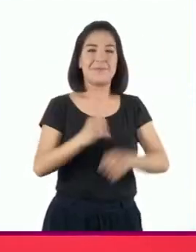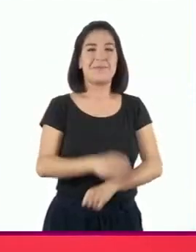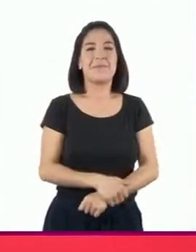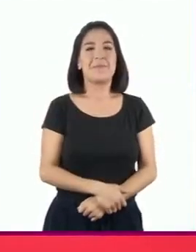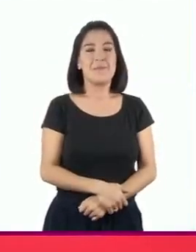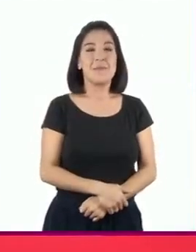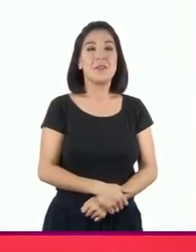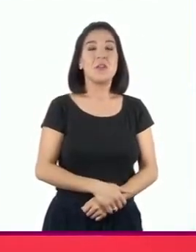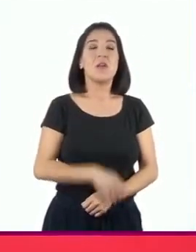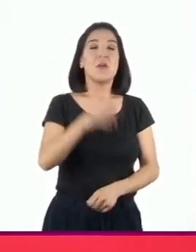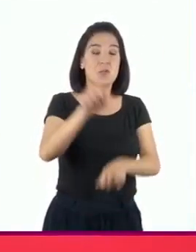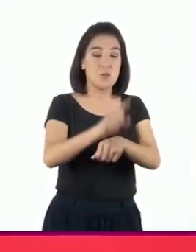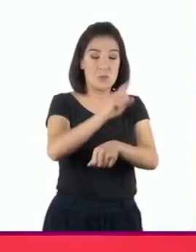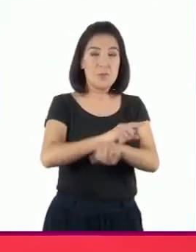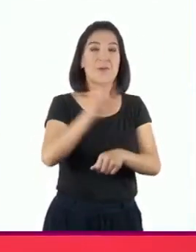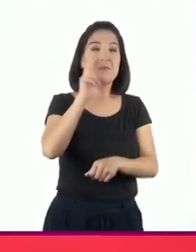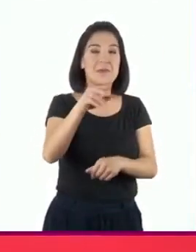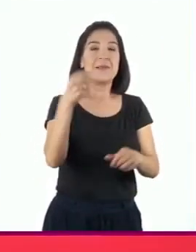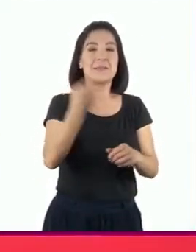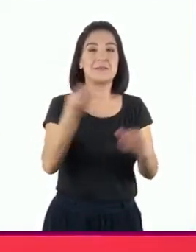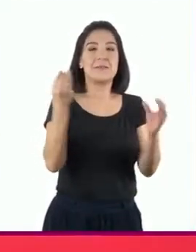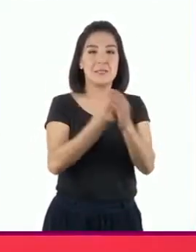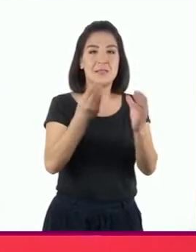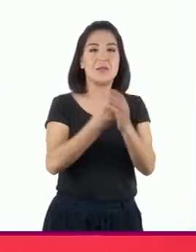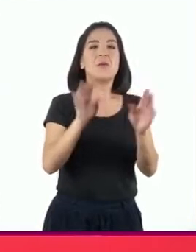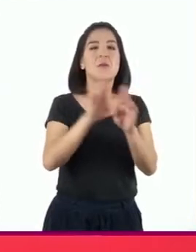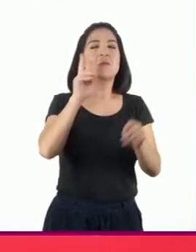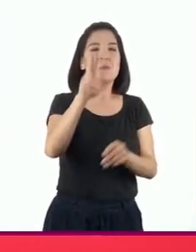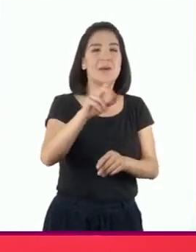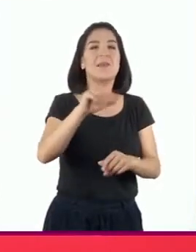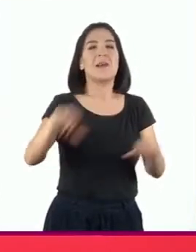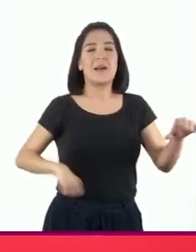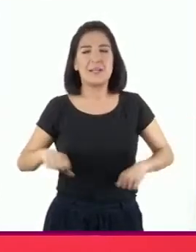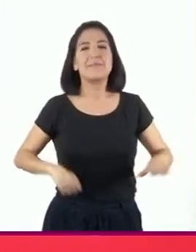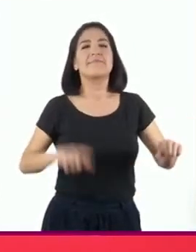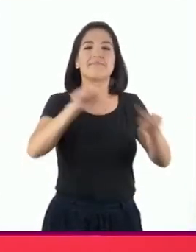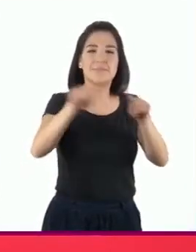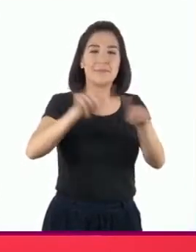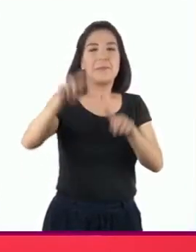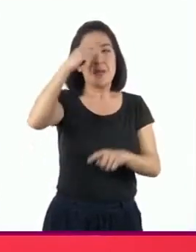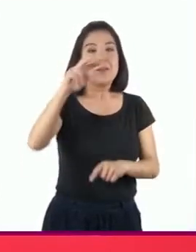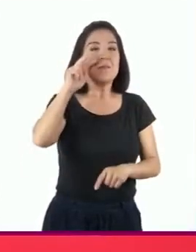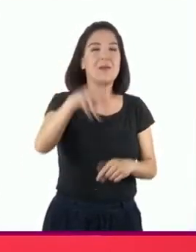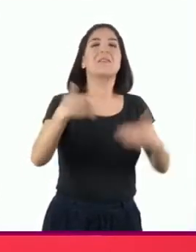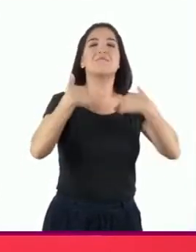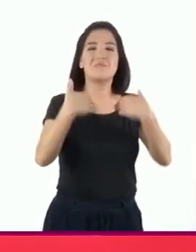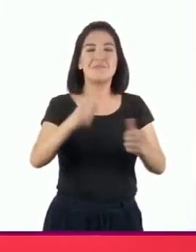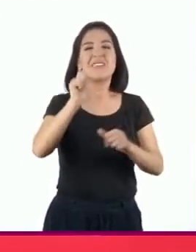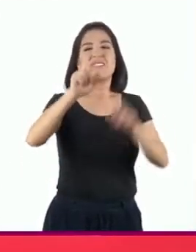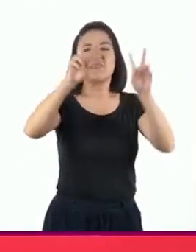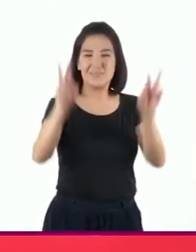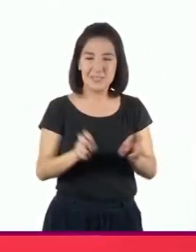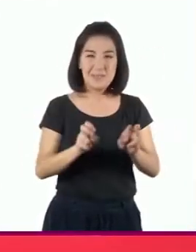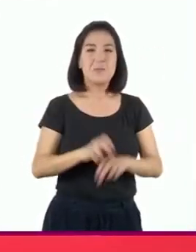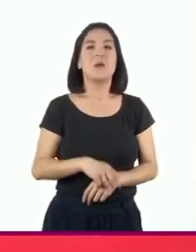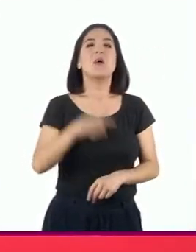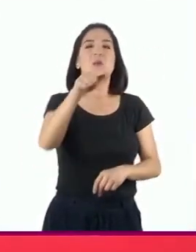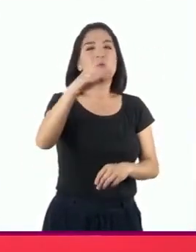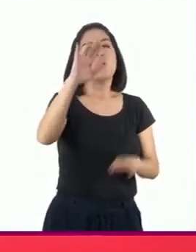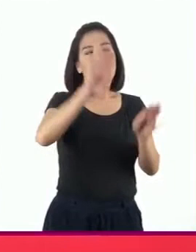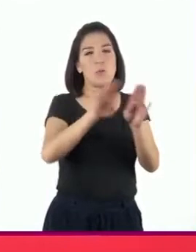Durante la sesión se presentarán breves actividades que les sugiero realizar para comprender mejor el tema. Considérenlos como